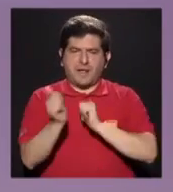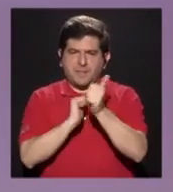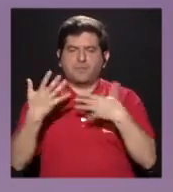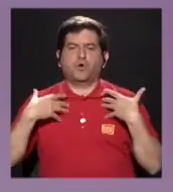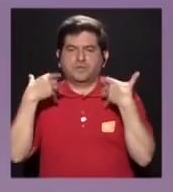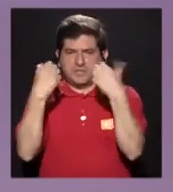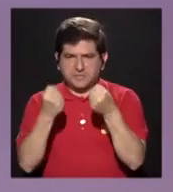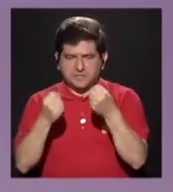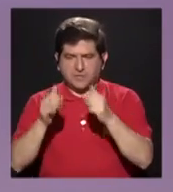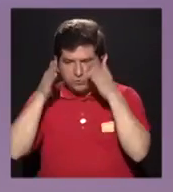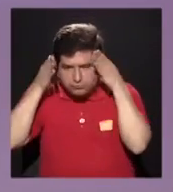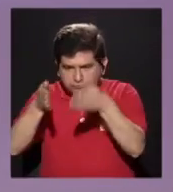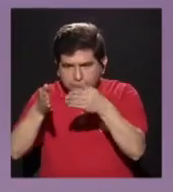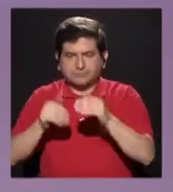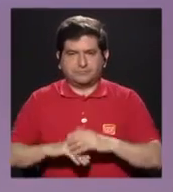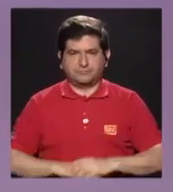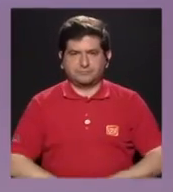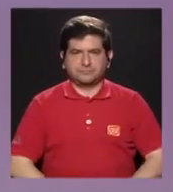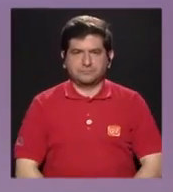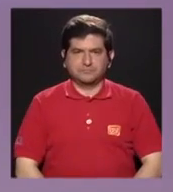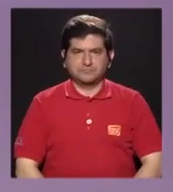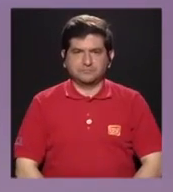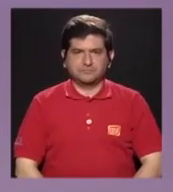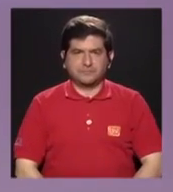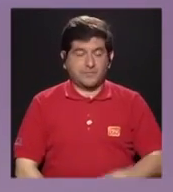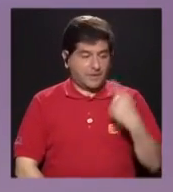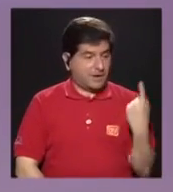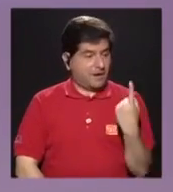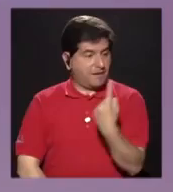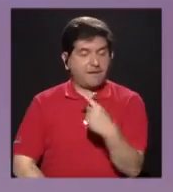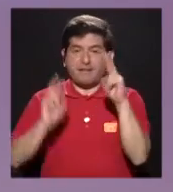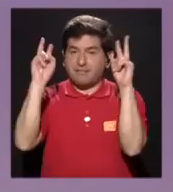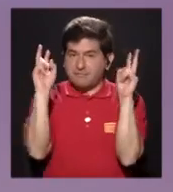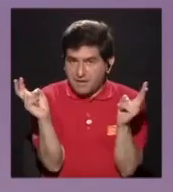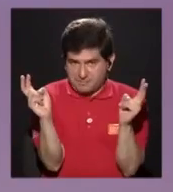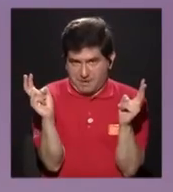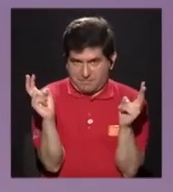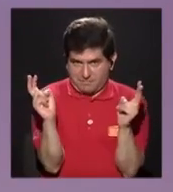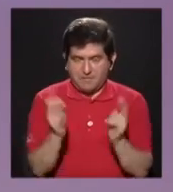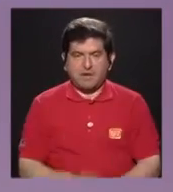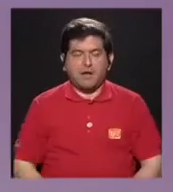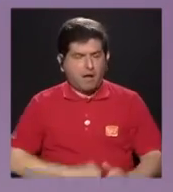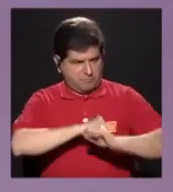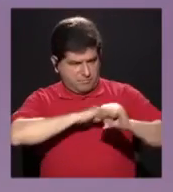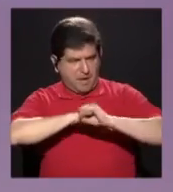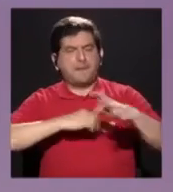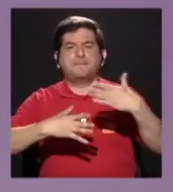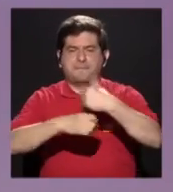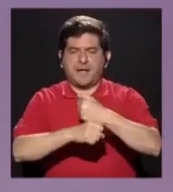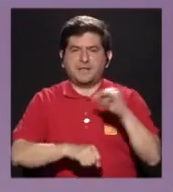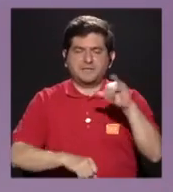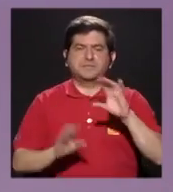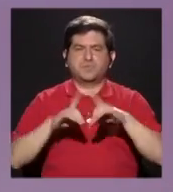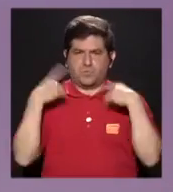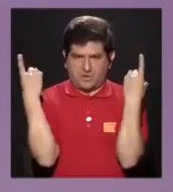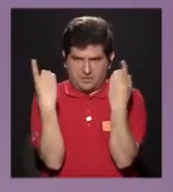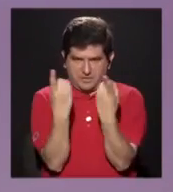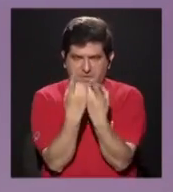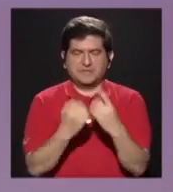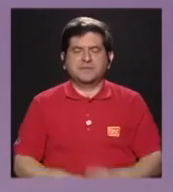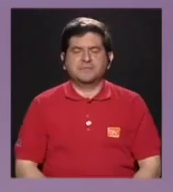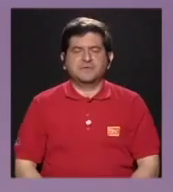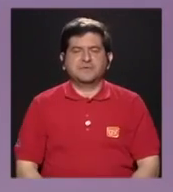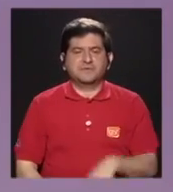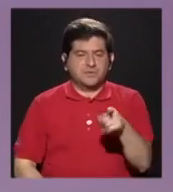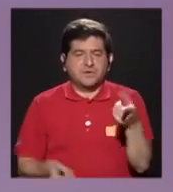salud de cada uno de esos temas se hacen campañas también tenemos un departamento o nadaría que se